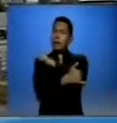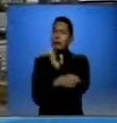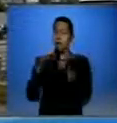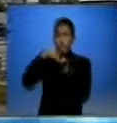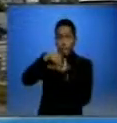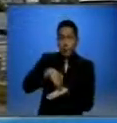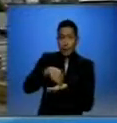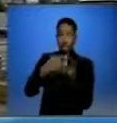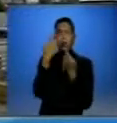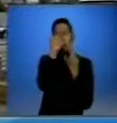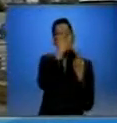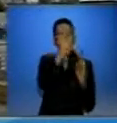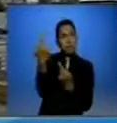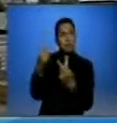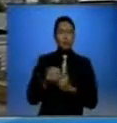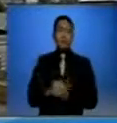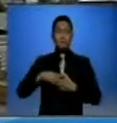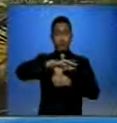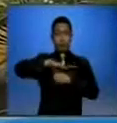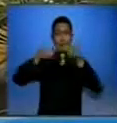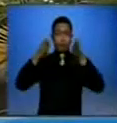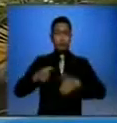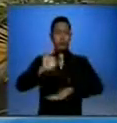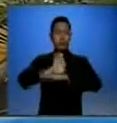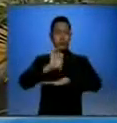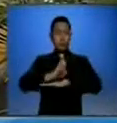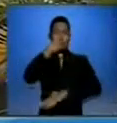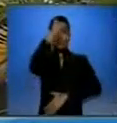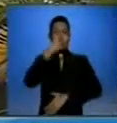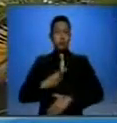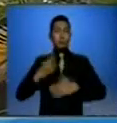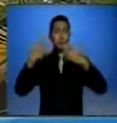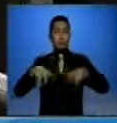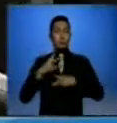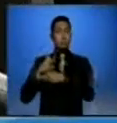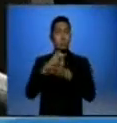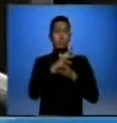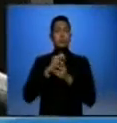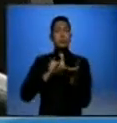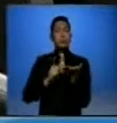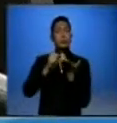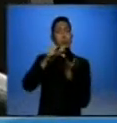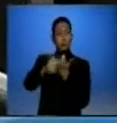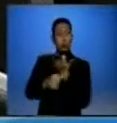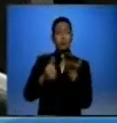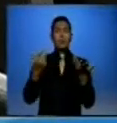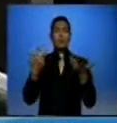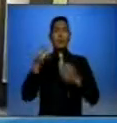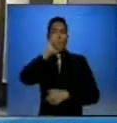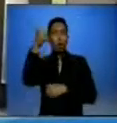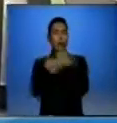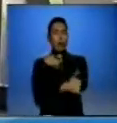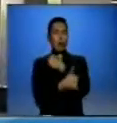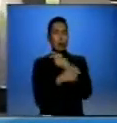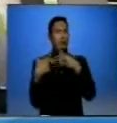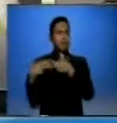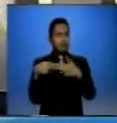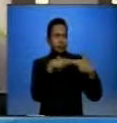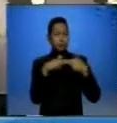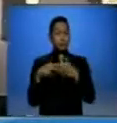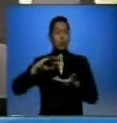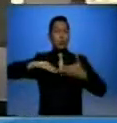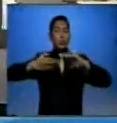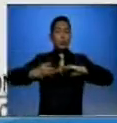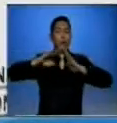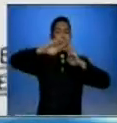canciller ecuatoriano sobre la resolución que adoptara el Consejo de Ministros de Relaciones Exteriores de la Comunidad Andina este lunes